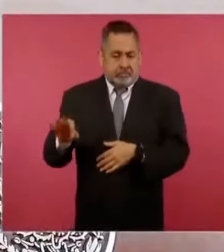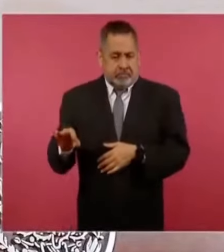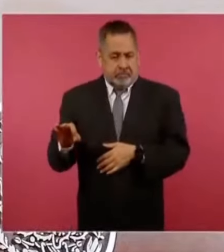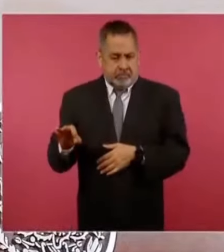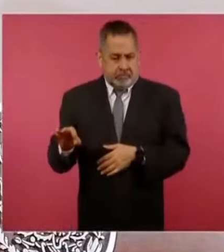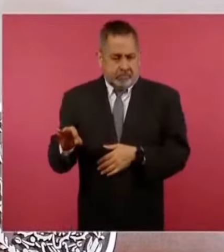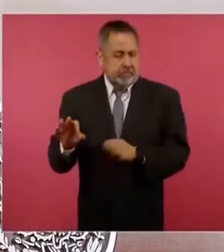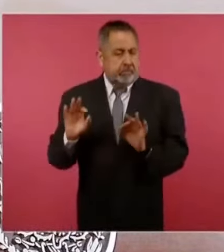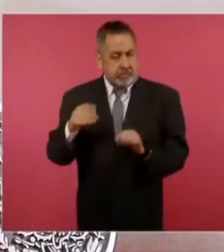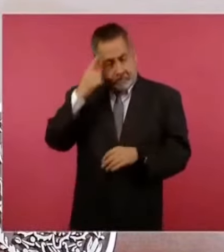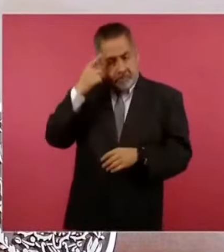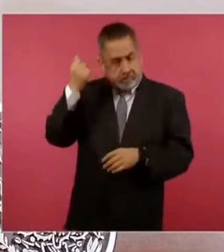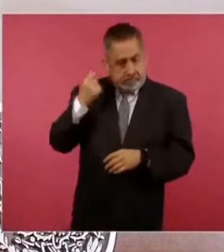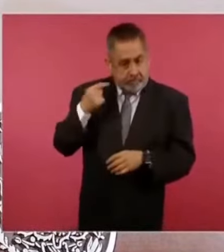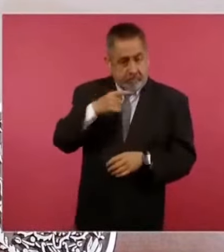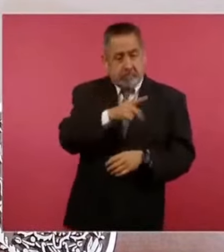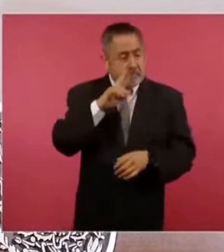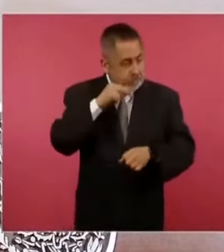para las pensiones